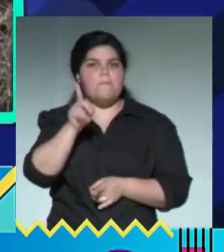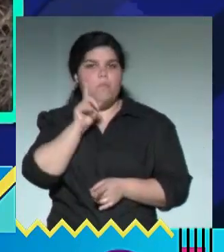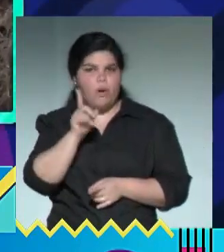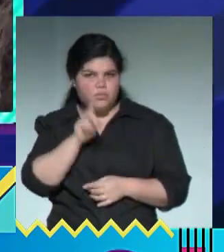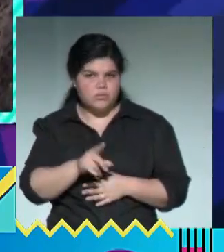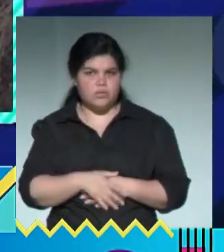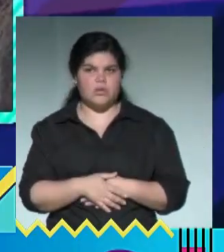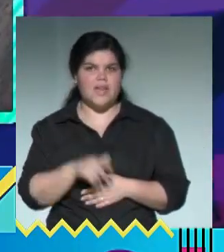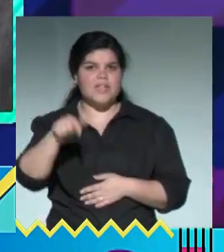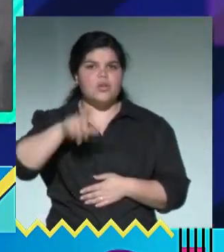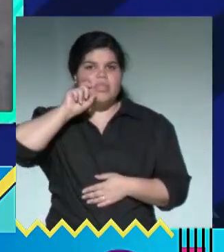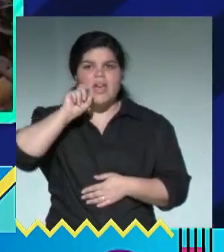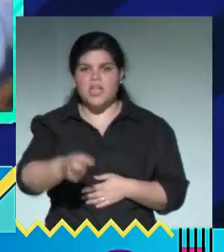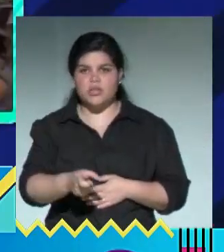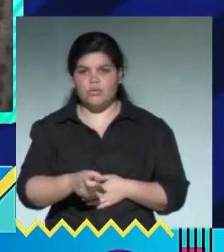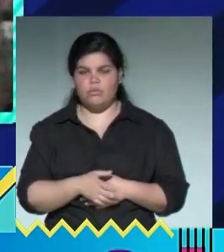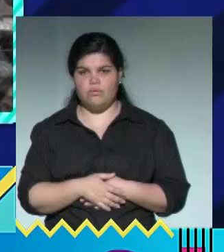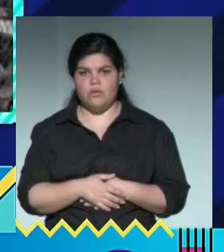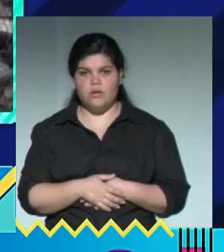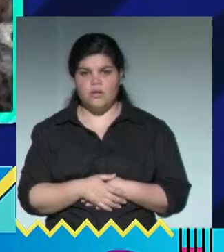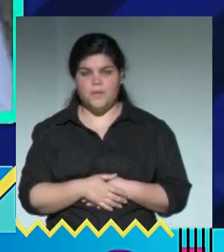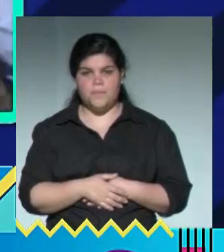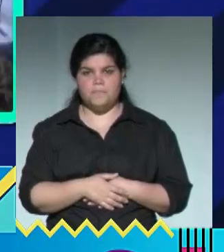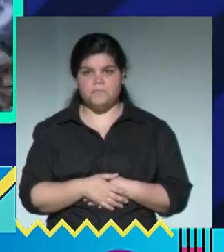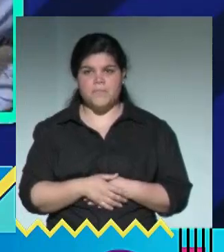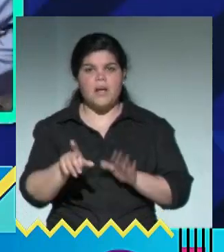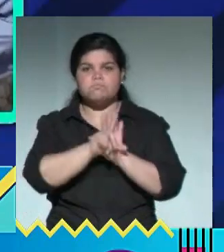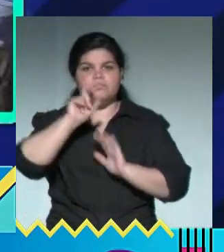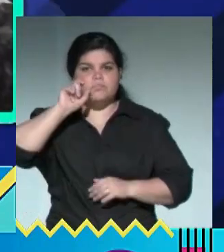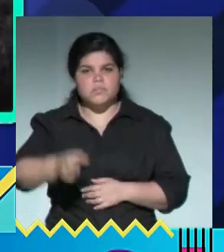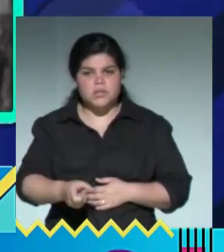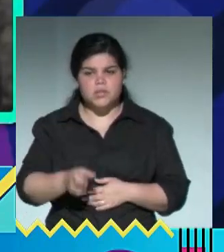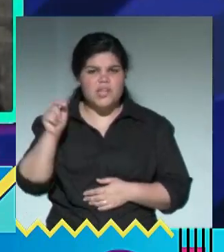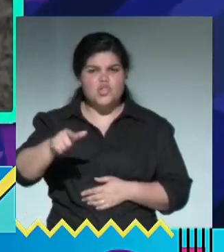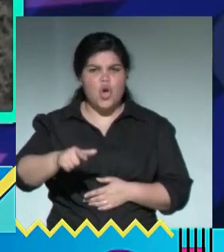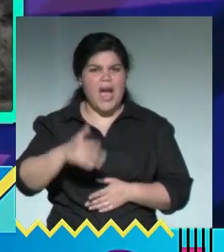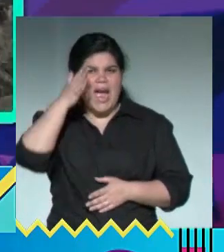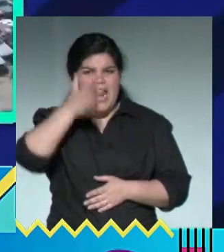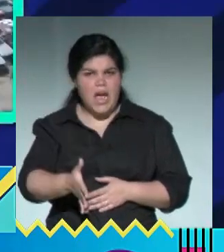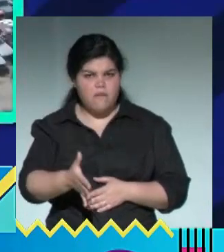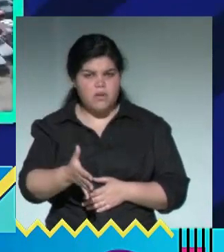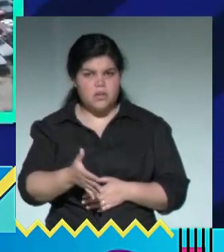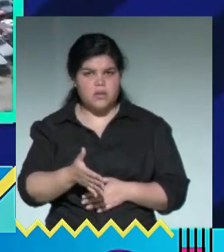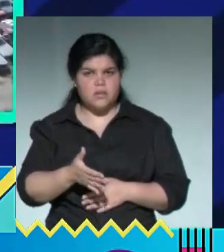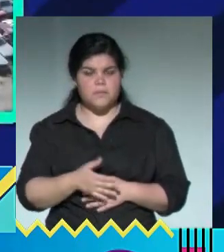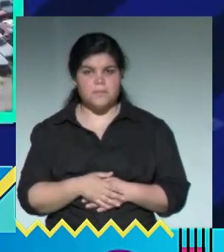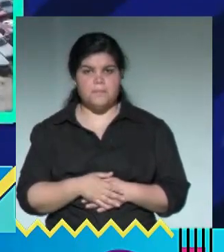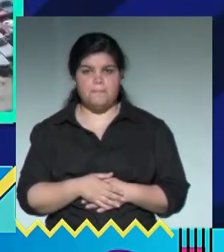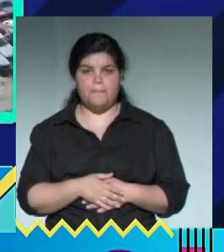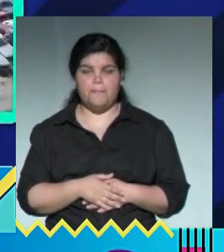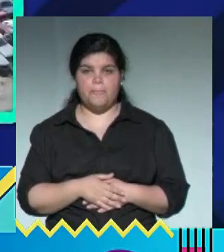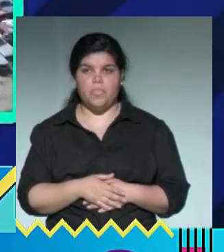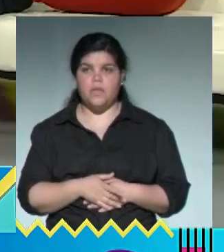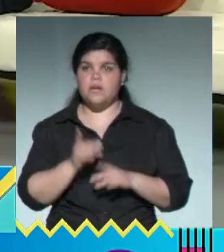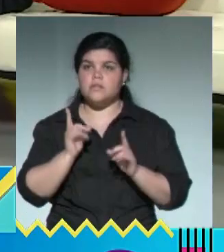claro, es un delito lo que cometieron y hay que ser muy claro, cometieron un delito y es una falta muy grave. Bien, leía hoy sobre